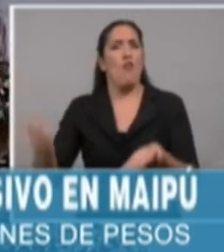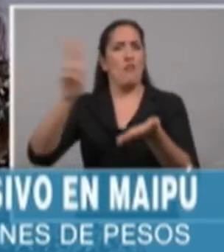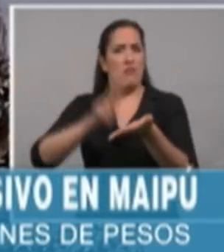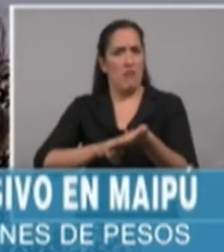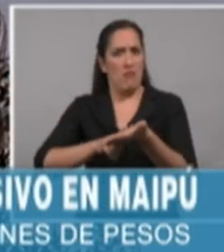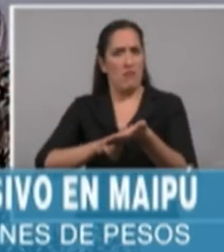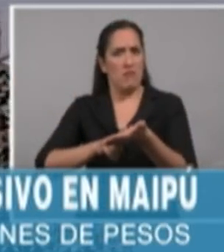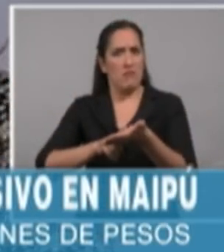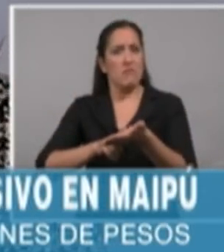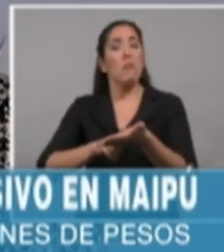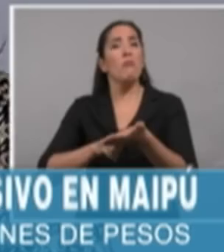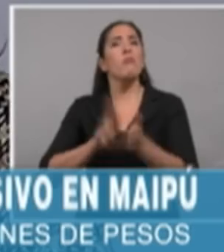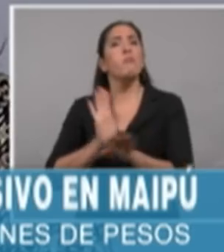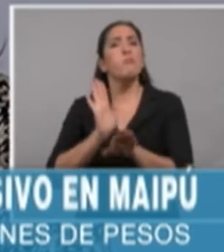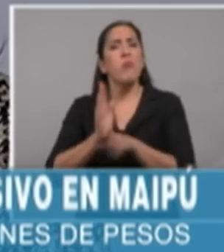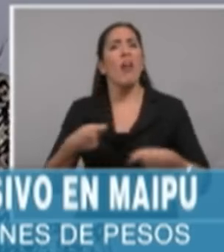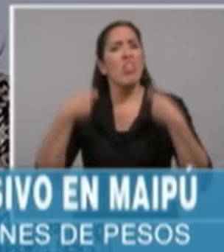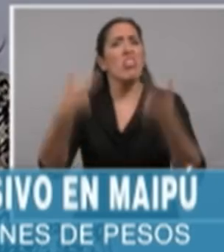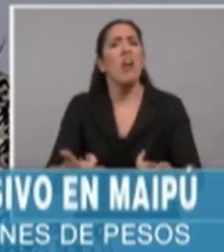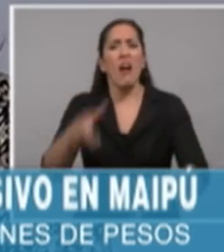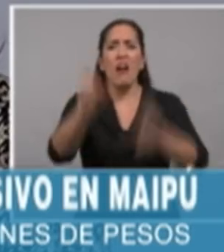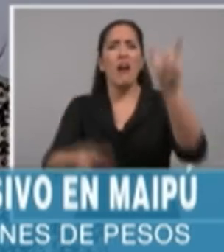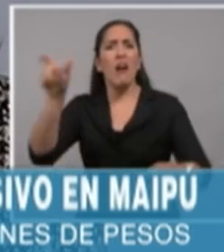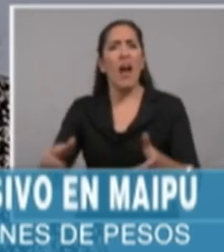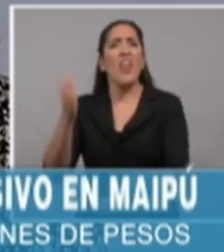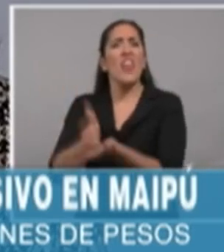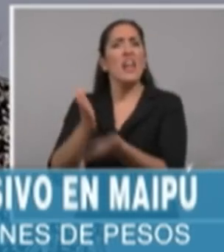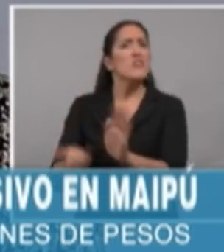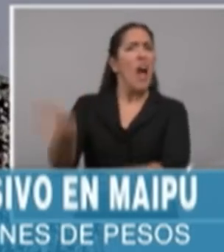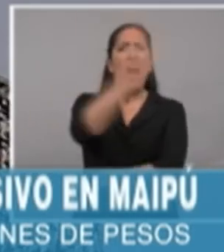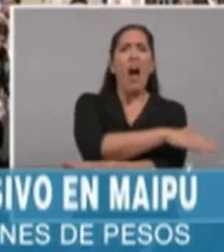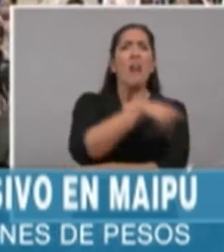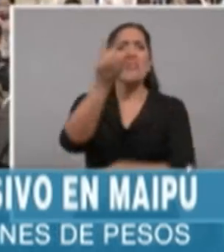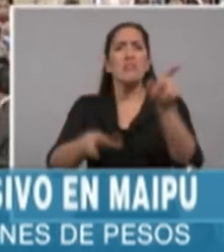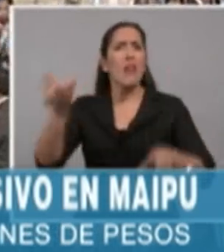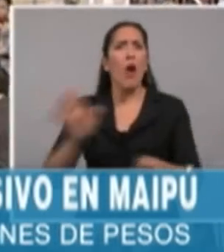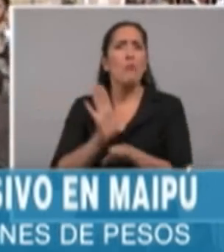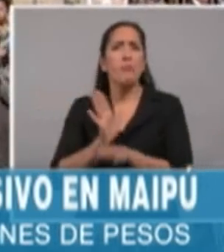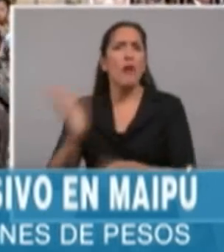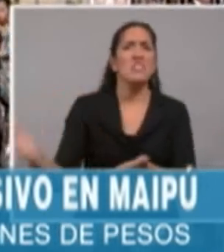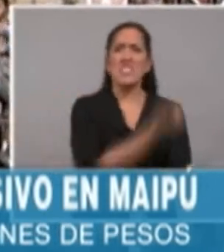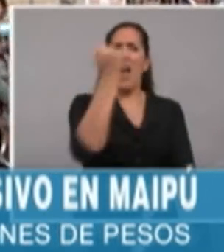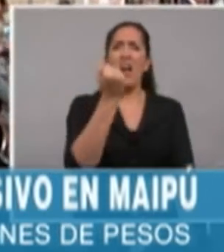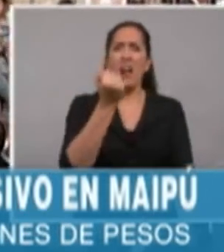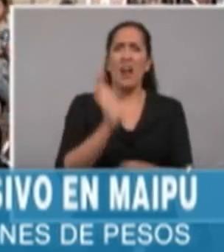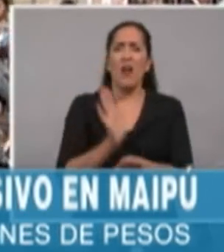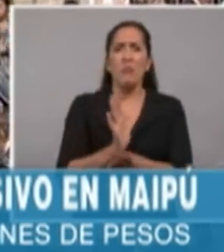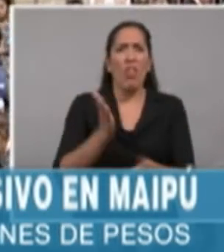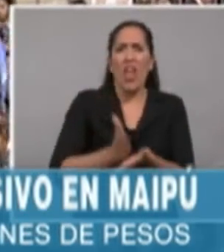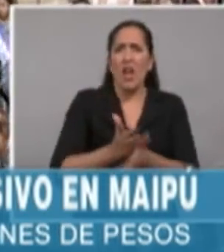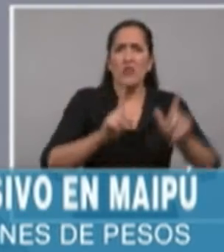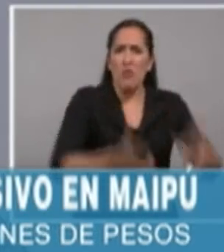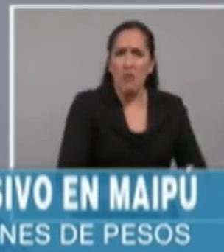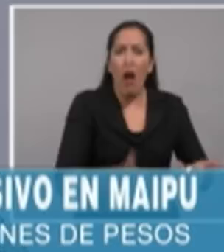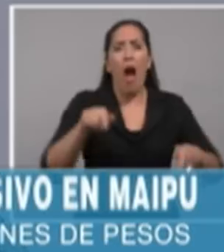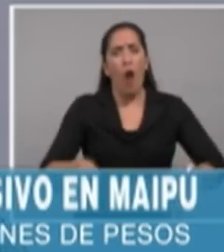nuevamente a darle los derechos que les habían quitado aquí a los habitantes de Maipú de tener un centro de